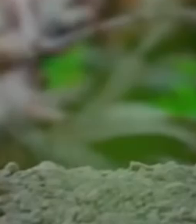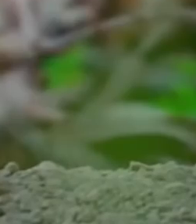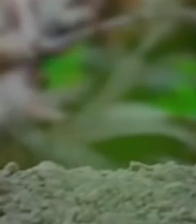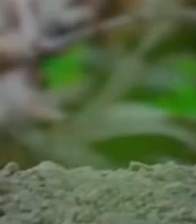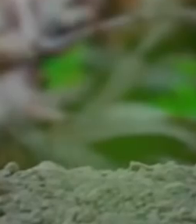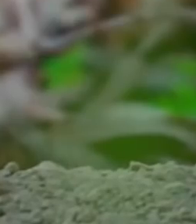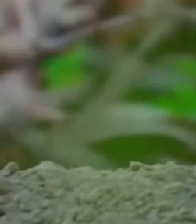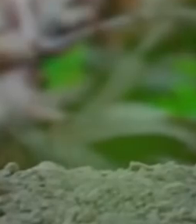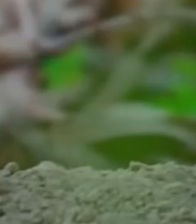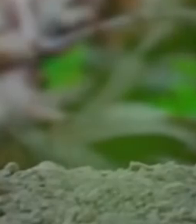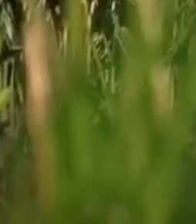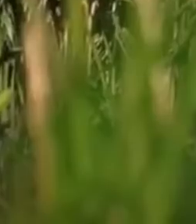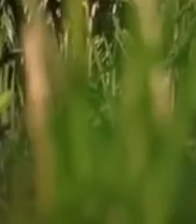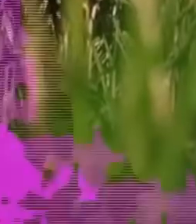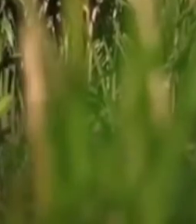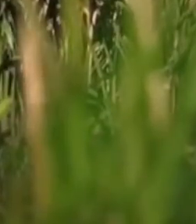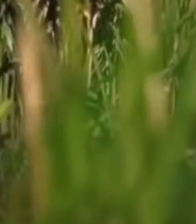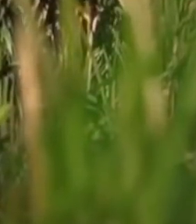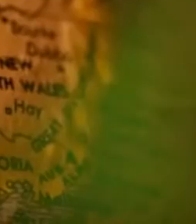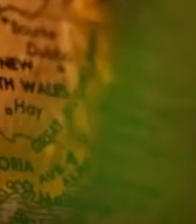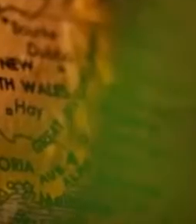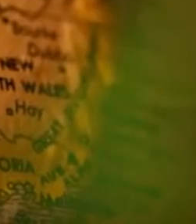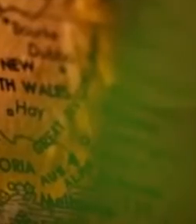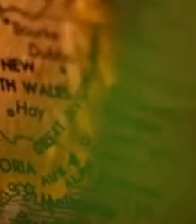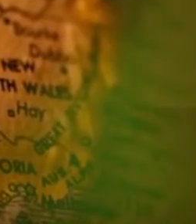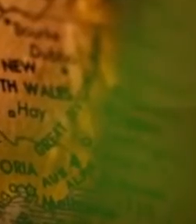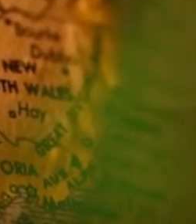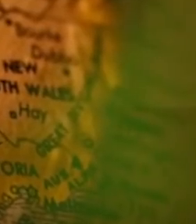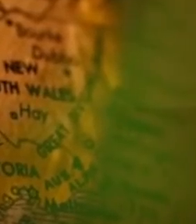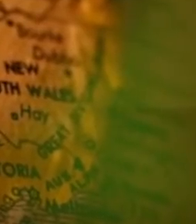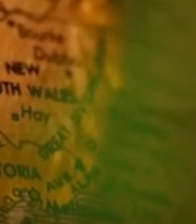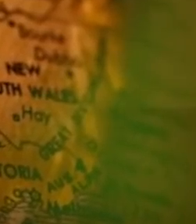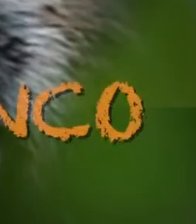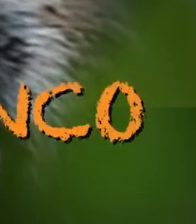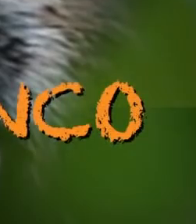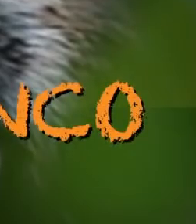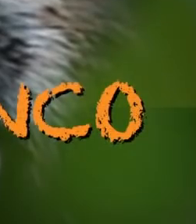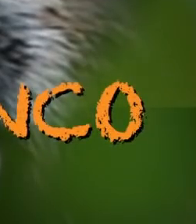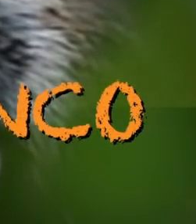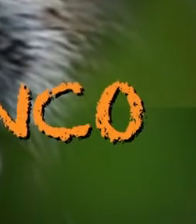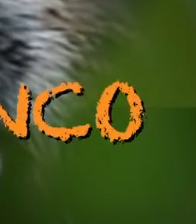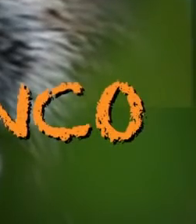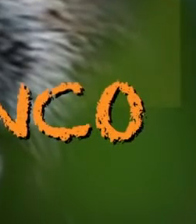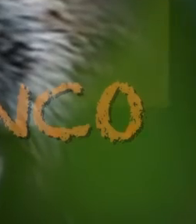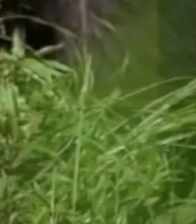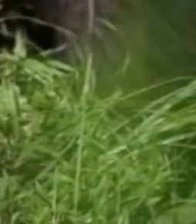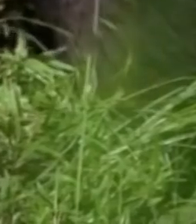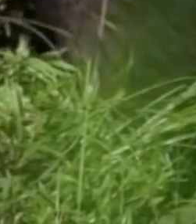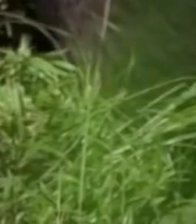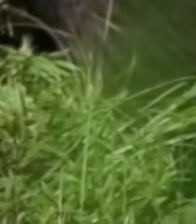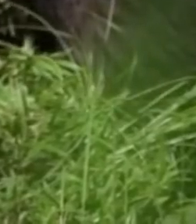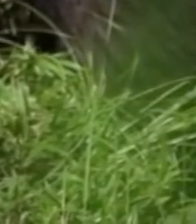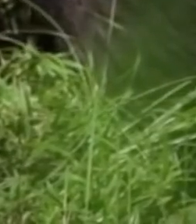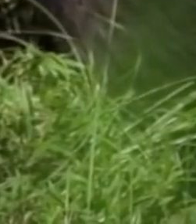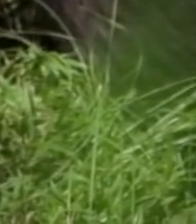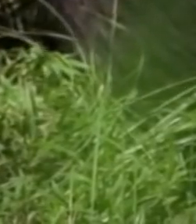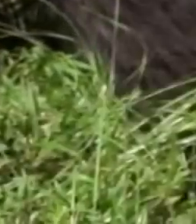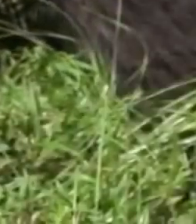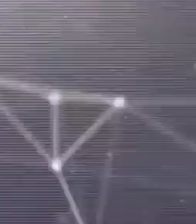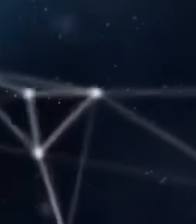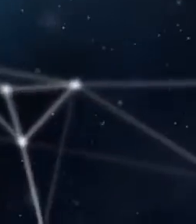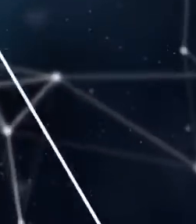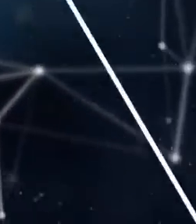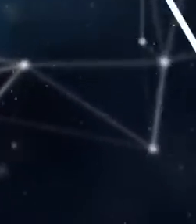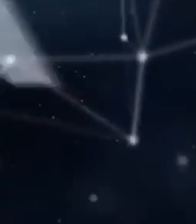huevos? Respuesta sorprendente. Sí, habitan en Australia y son especies como el ornitorrinco y 2 tipos del oso hormiguero